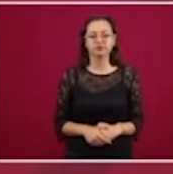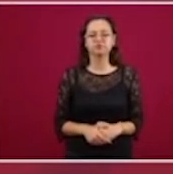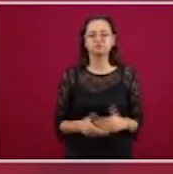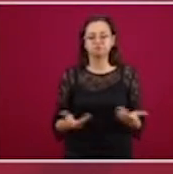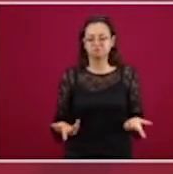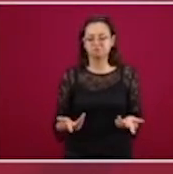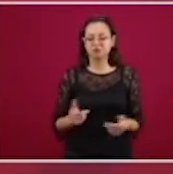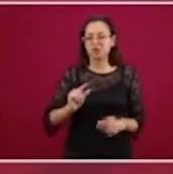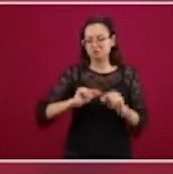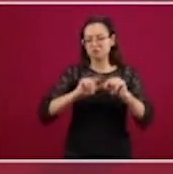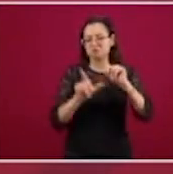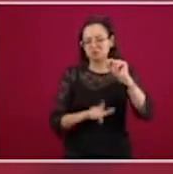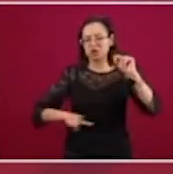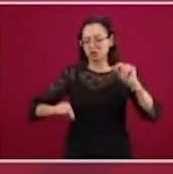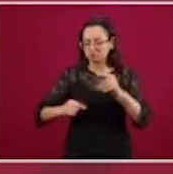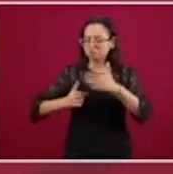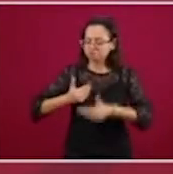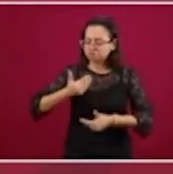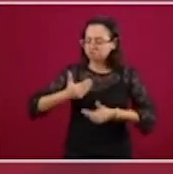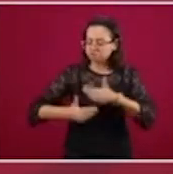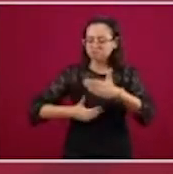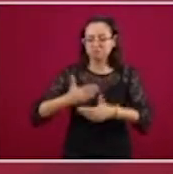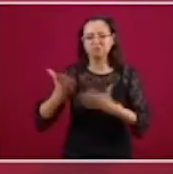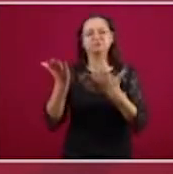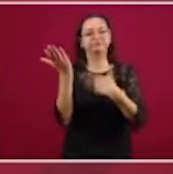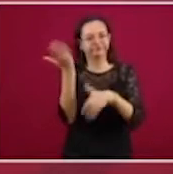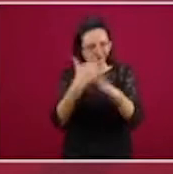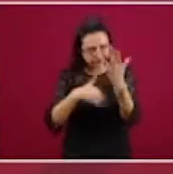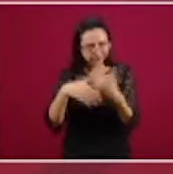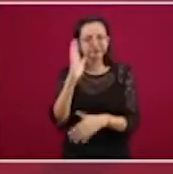recuperarnos, porque como ya lo dije,